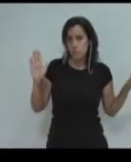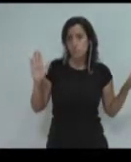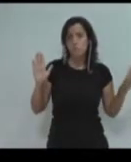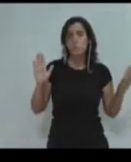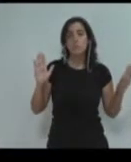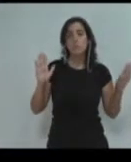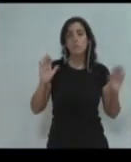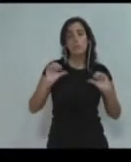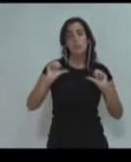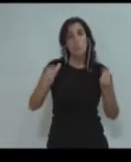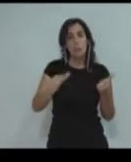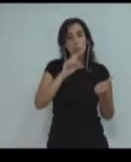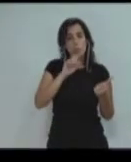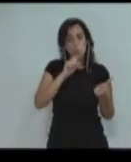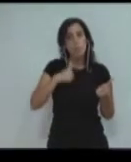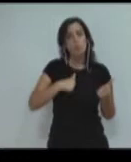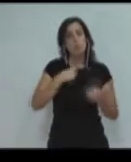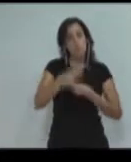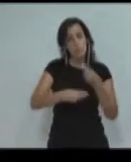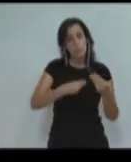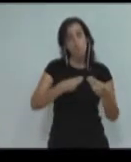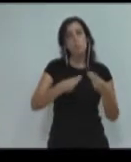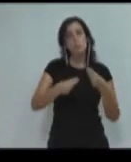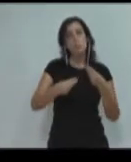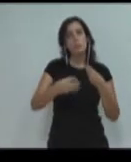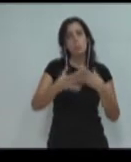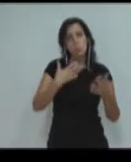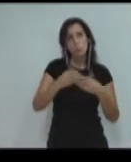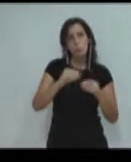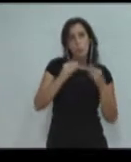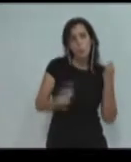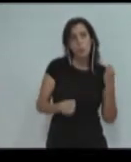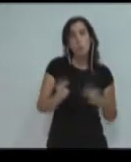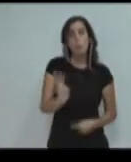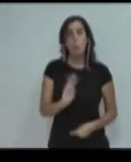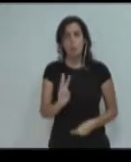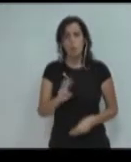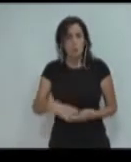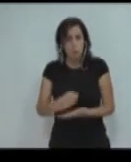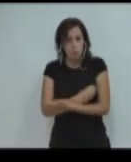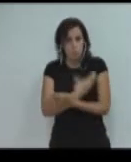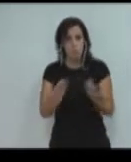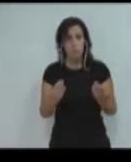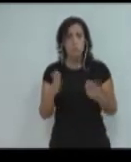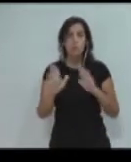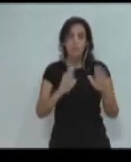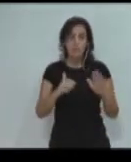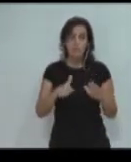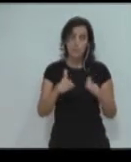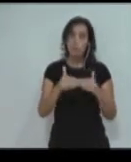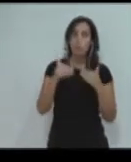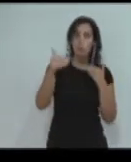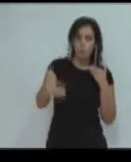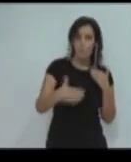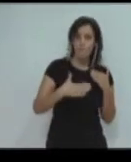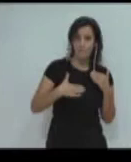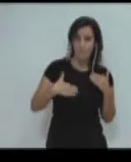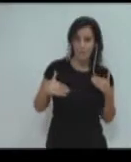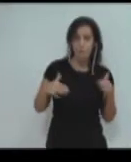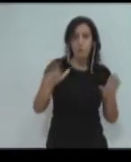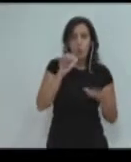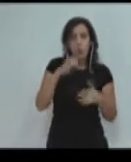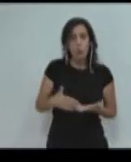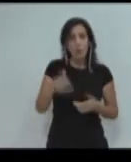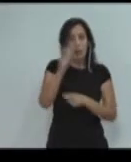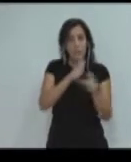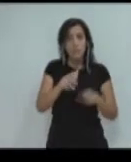elimináramos y partiéramos de voy a hacer un documento Word para todos. Sí, eso queremos en el futuro, pero sí. Ahora, para el que no se anima todavía a